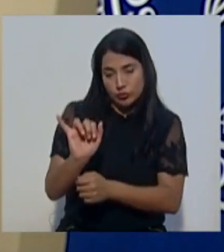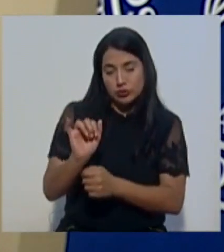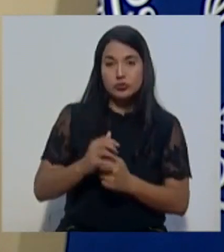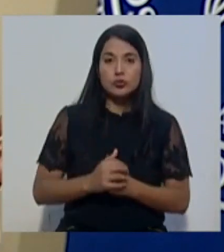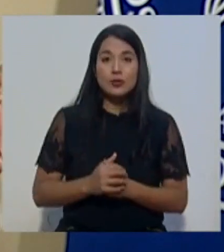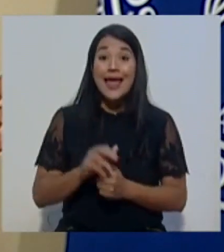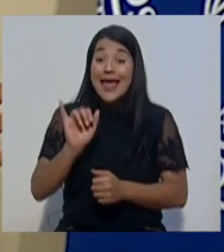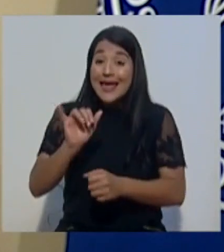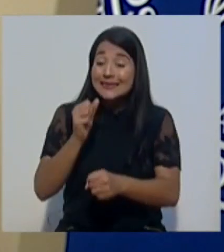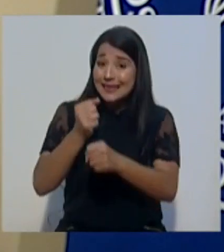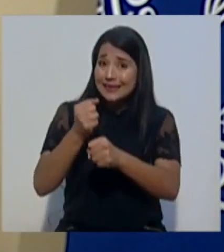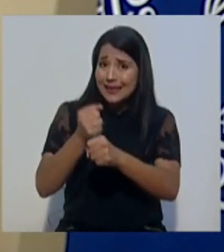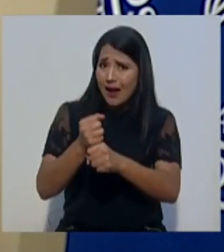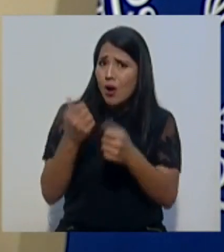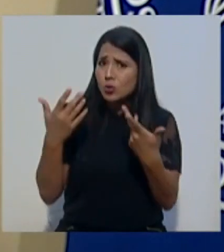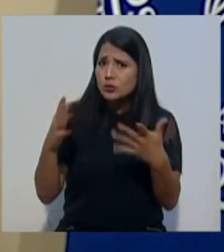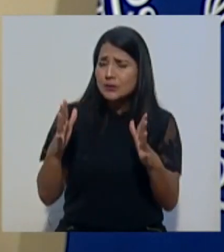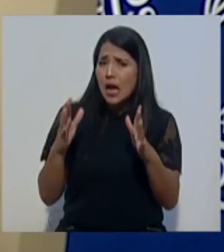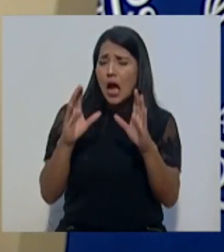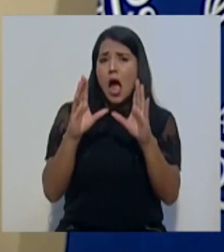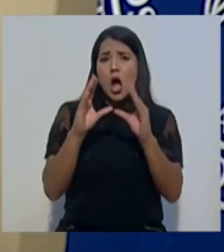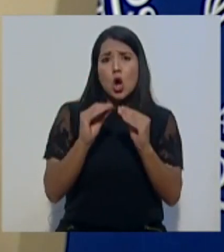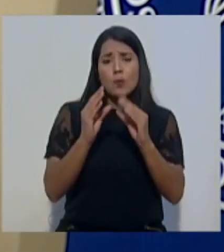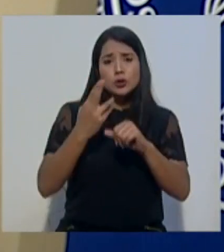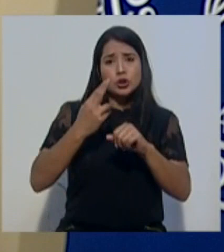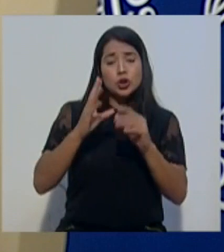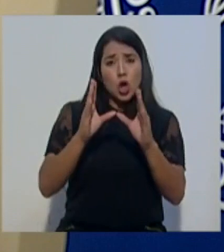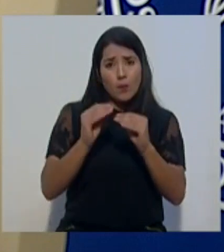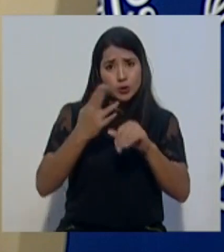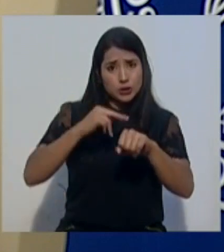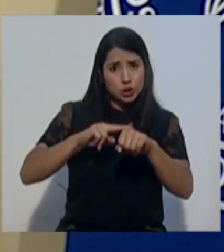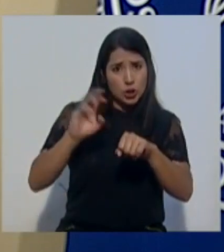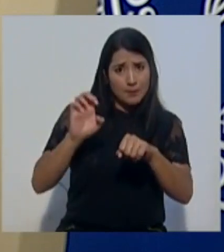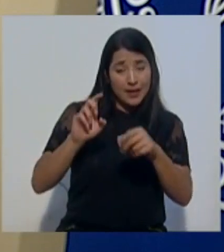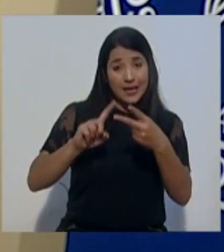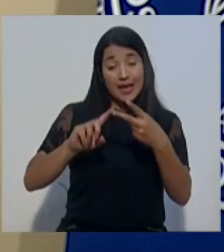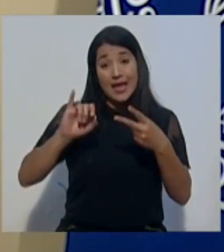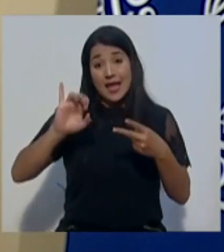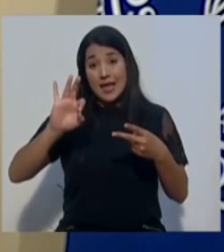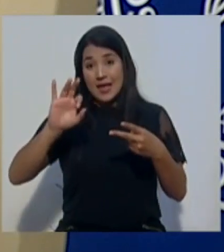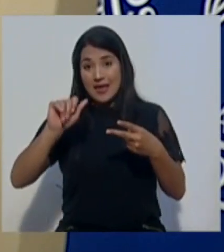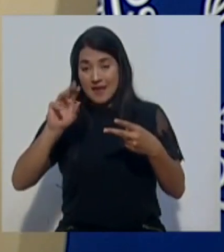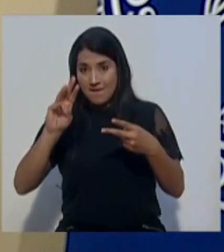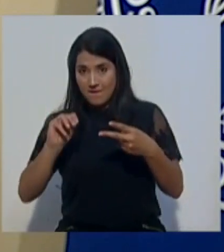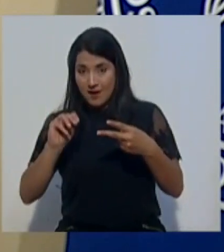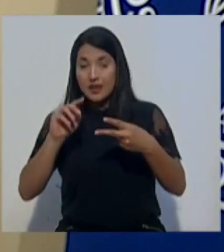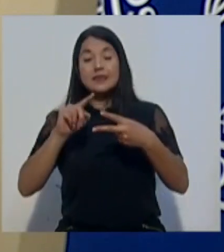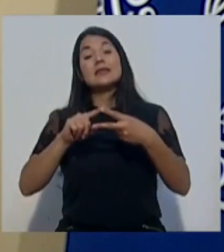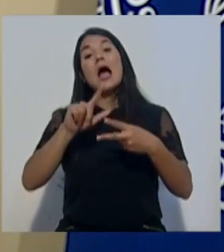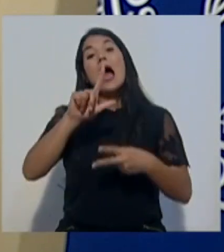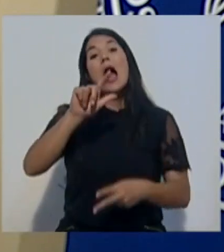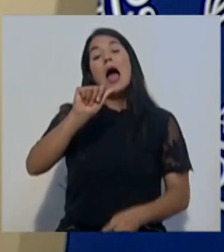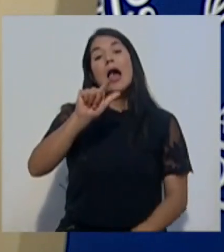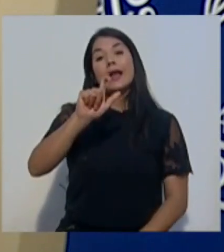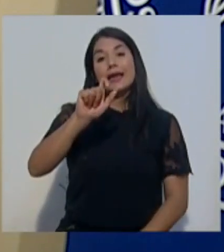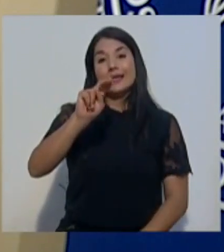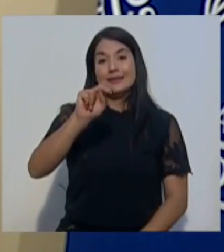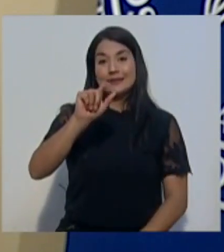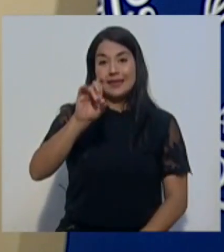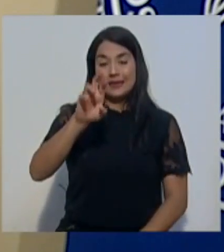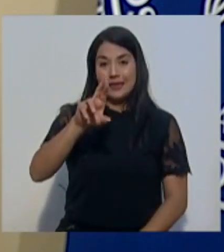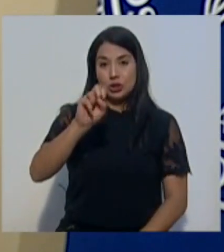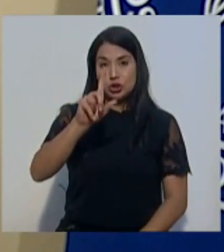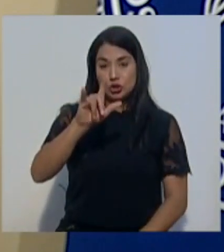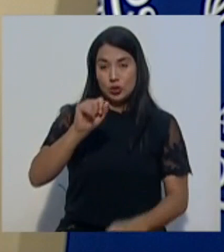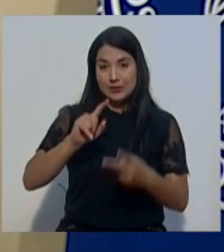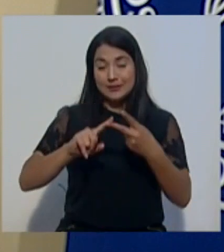Y ese es el trabajo que ya la Comisión de Emergencias y el IFAM, tanto don Alexander Solís como Marcela Guerrero, han entablado